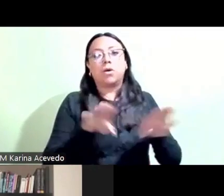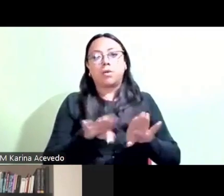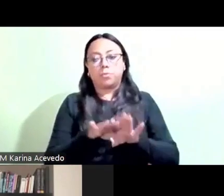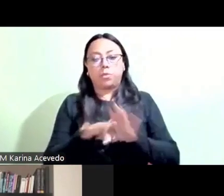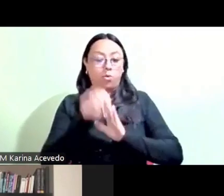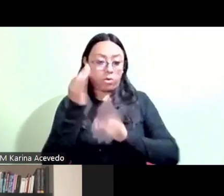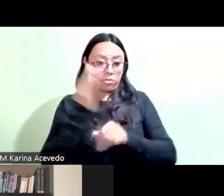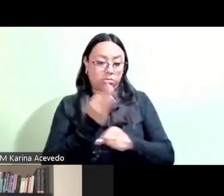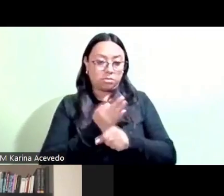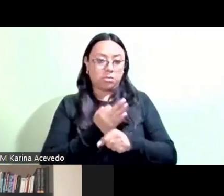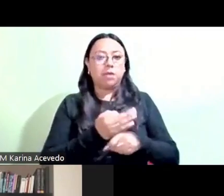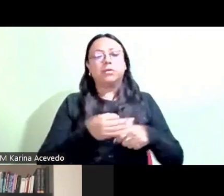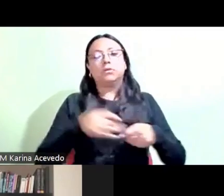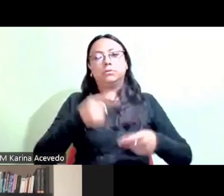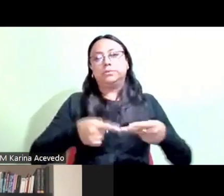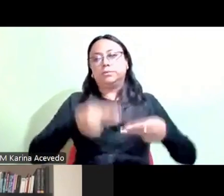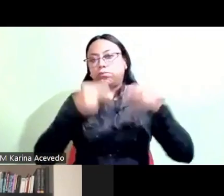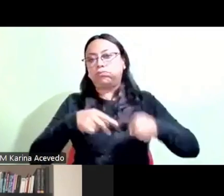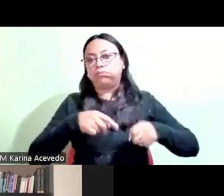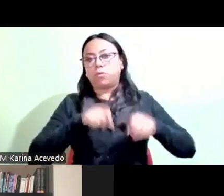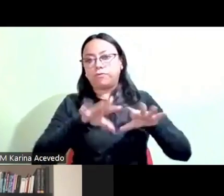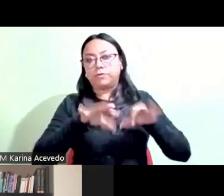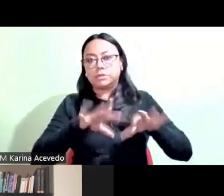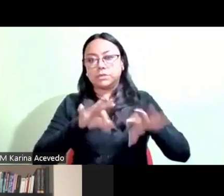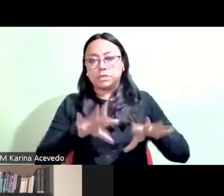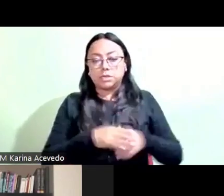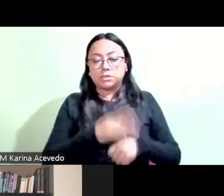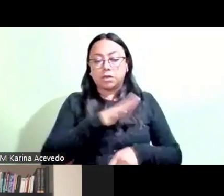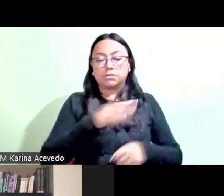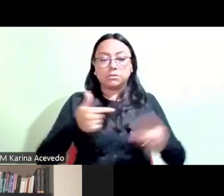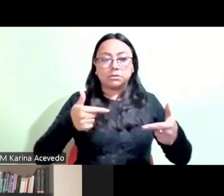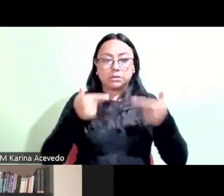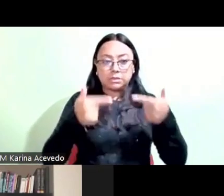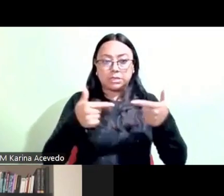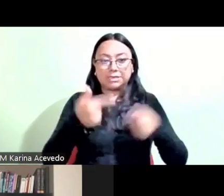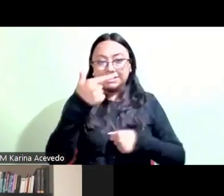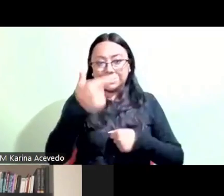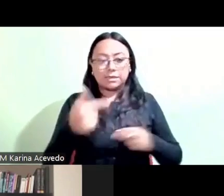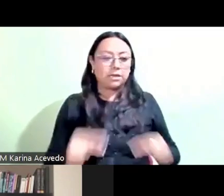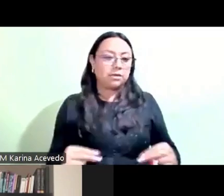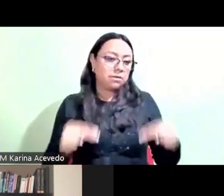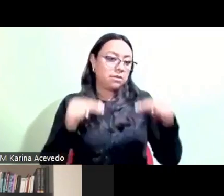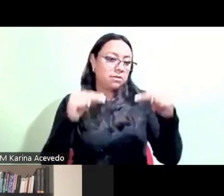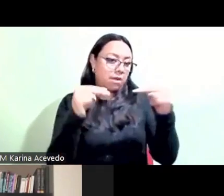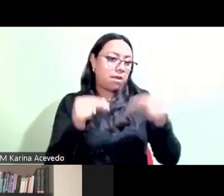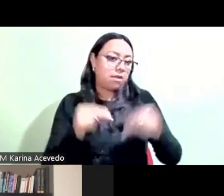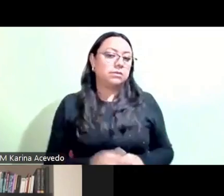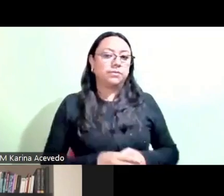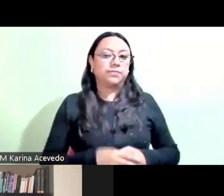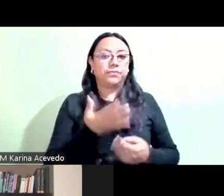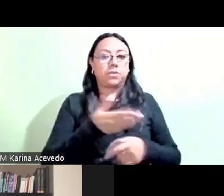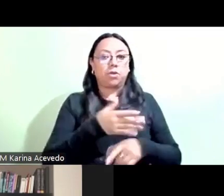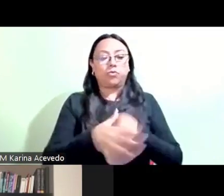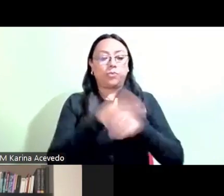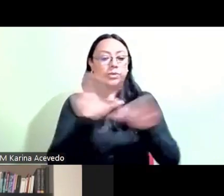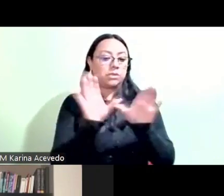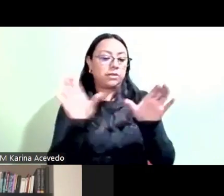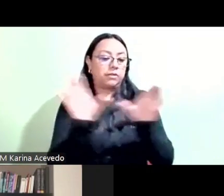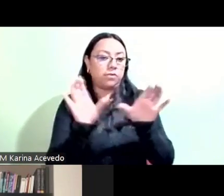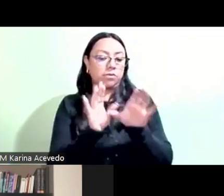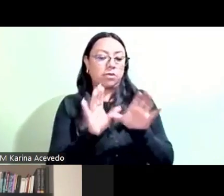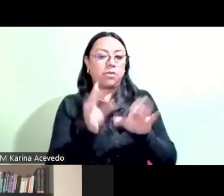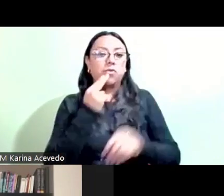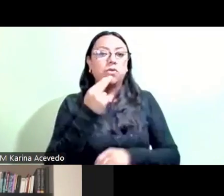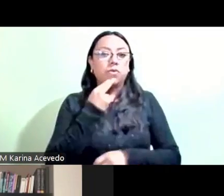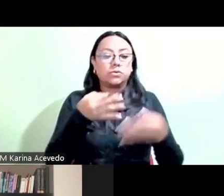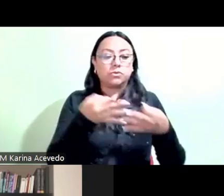por 11,658 metros y 7 niveles, de acuerdo al contenido del certificado de acreditación de uso del suelo por derechos adquiridos